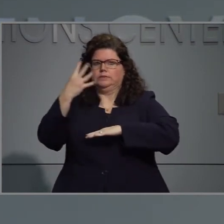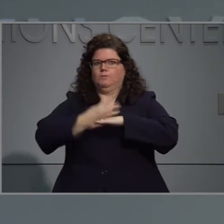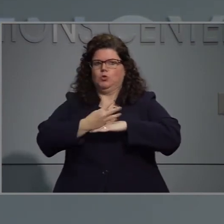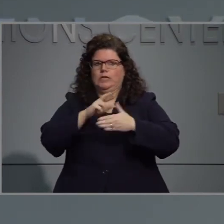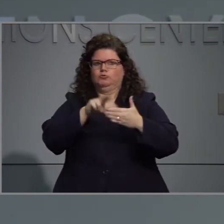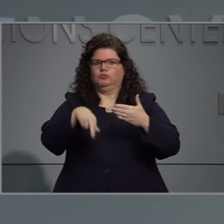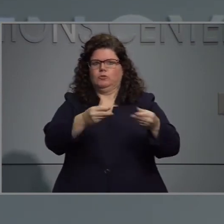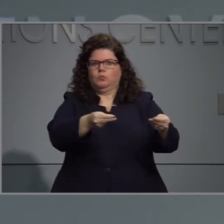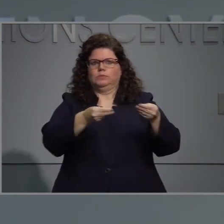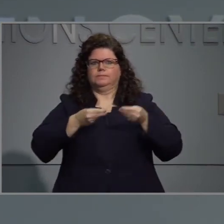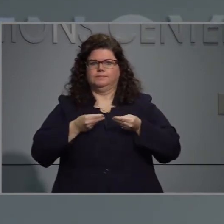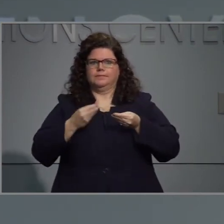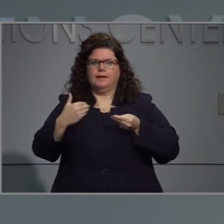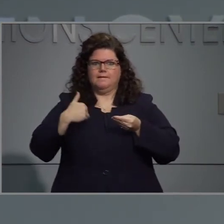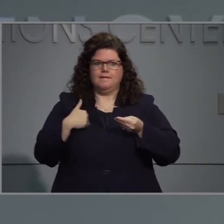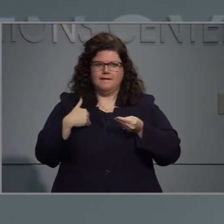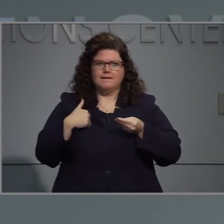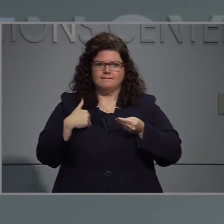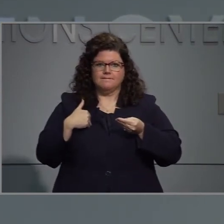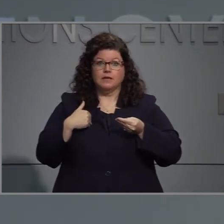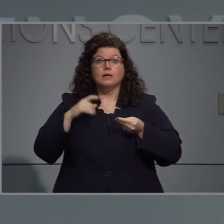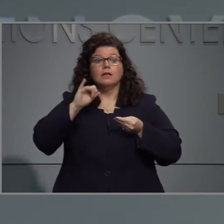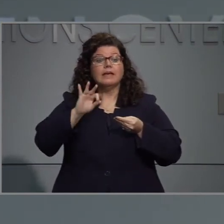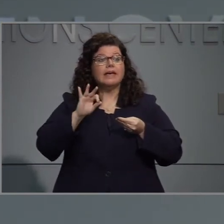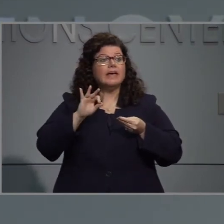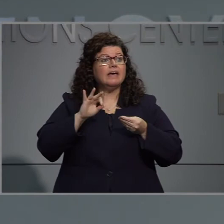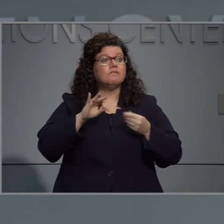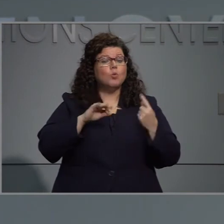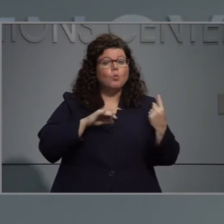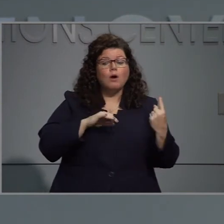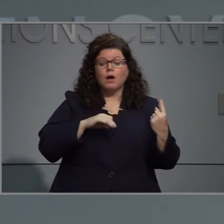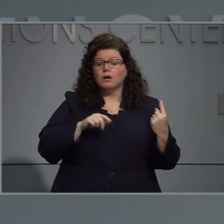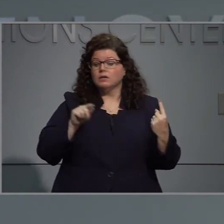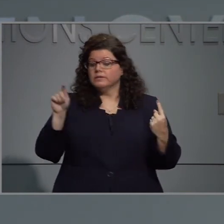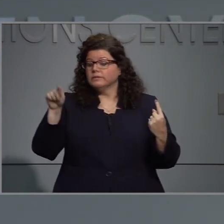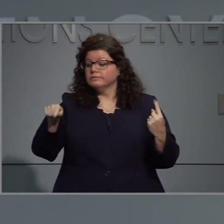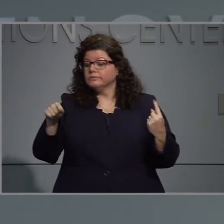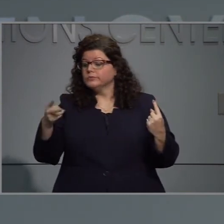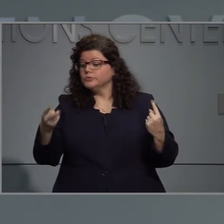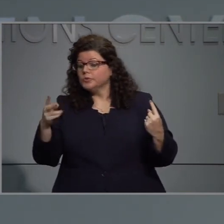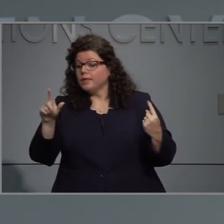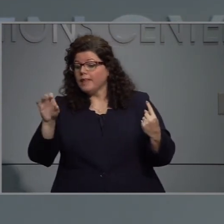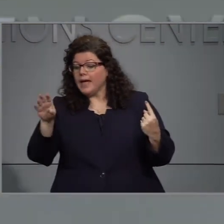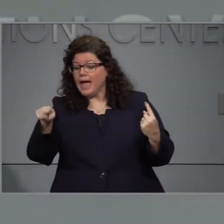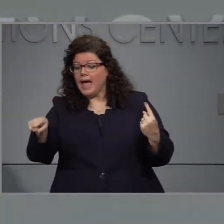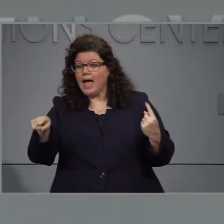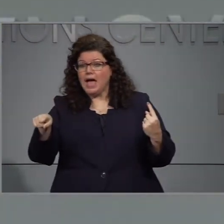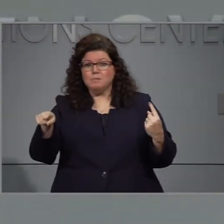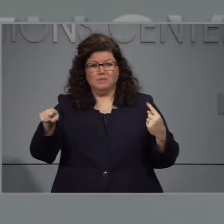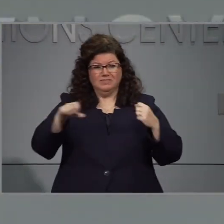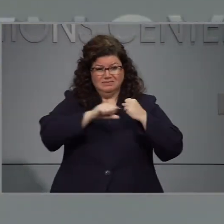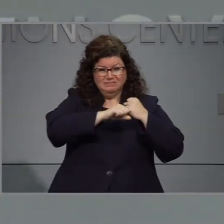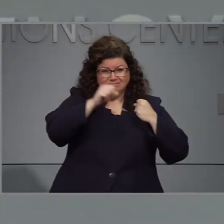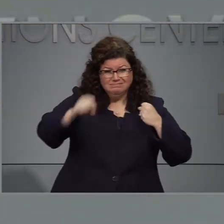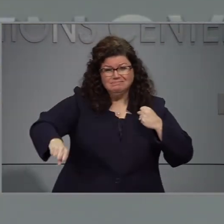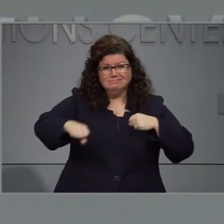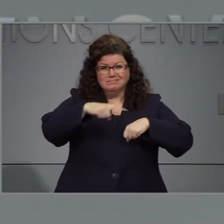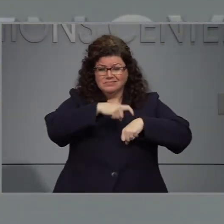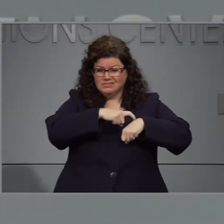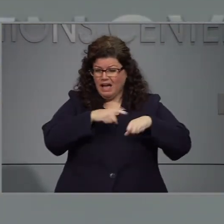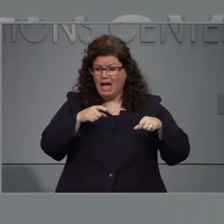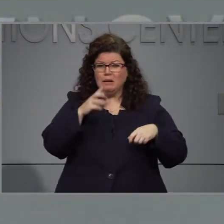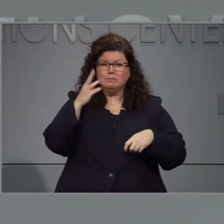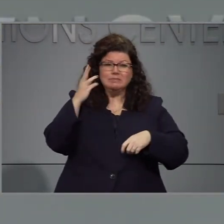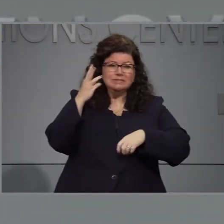respuesta de 3 a 4 días para la mayoría de los laboratorios. Si podemos aislar los laboratorios que tienen mucho tiempo de